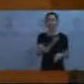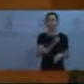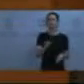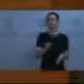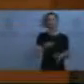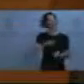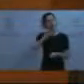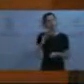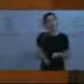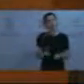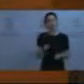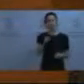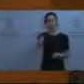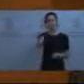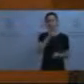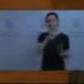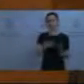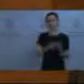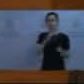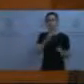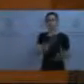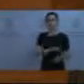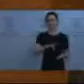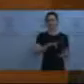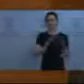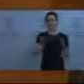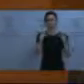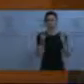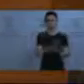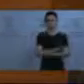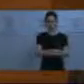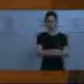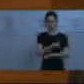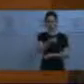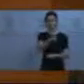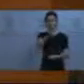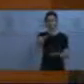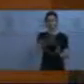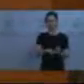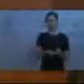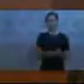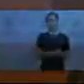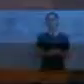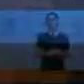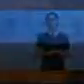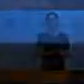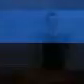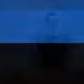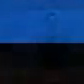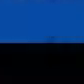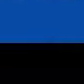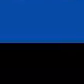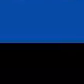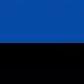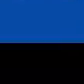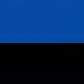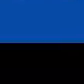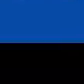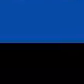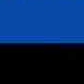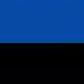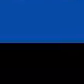y, además, en el año 14, en un Consejo de Gobierno del que usted formaba parte. Gracias, señor presidente.